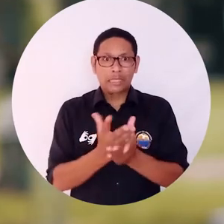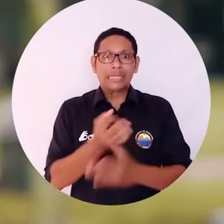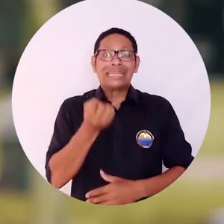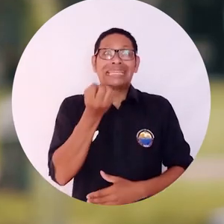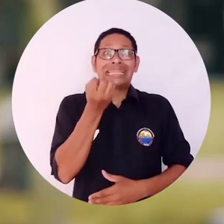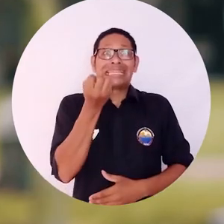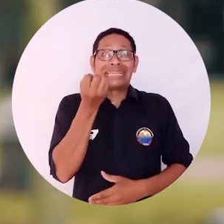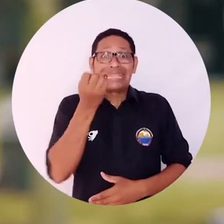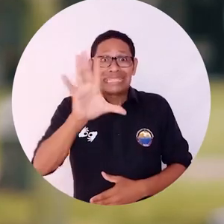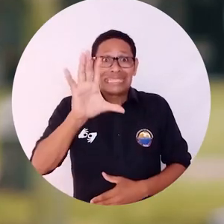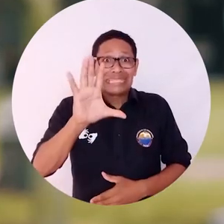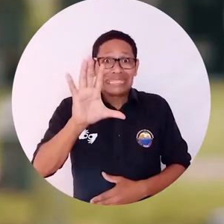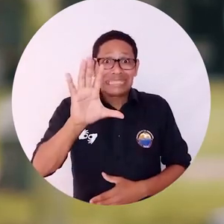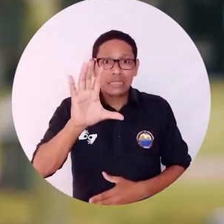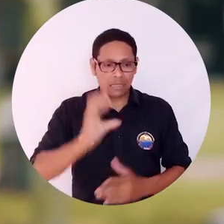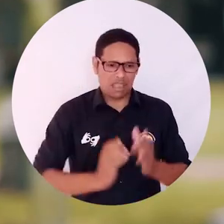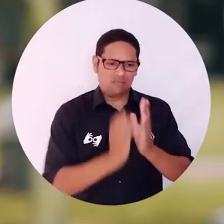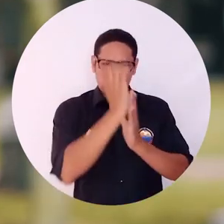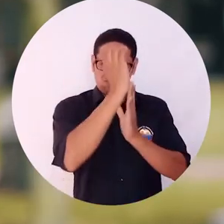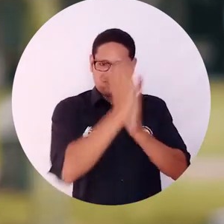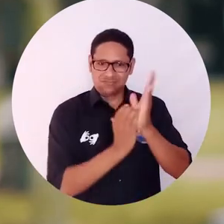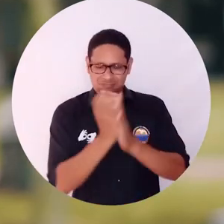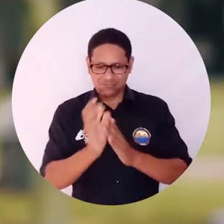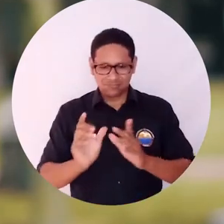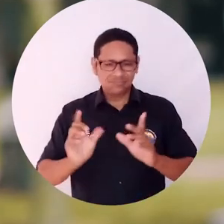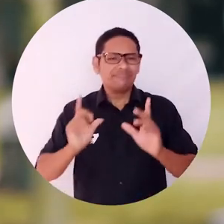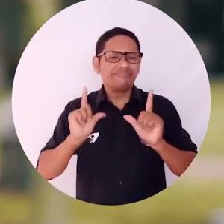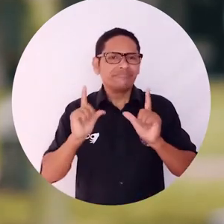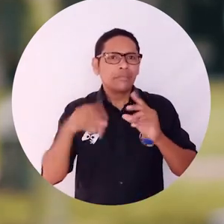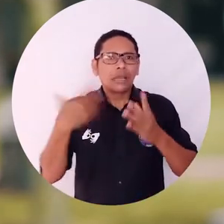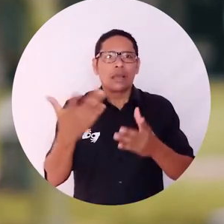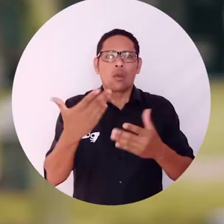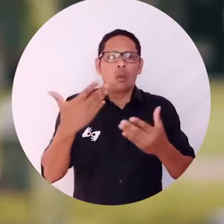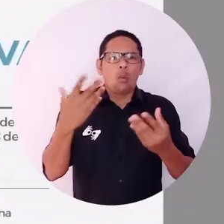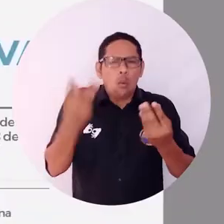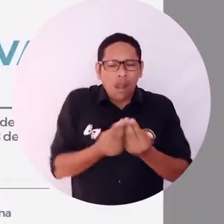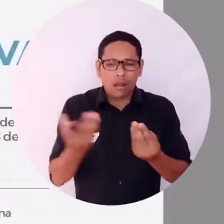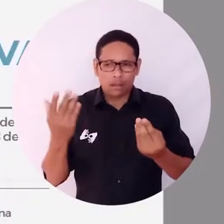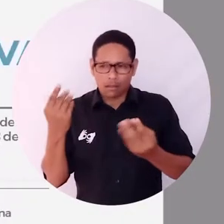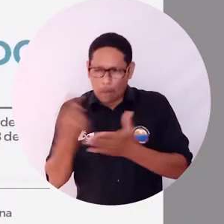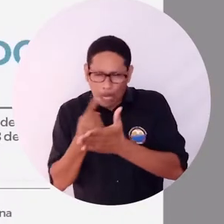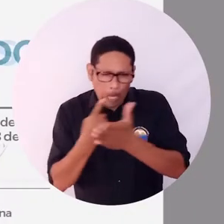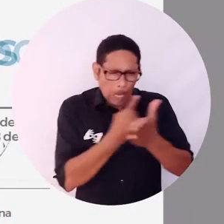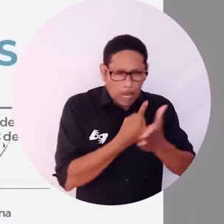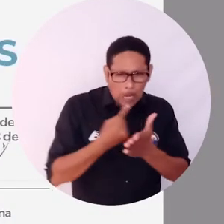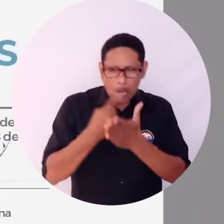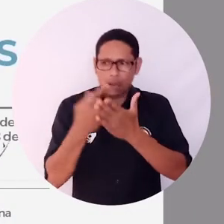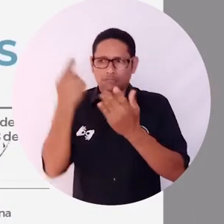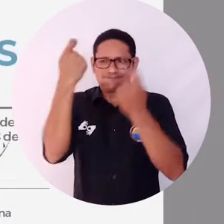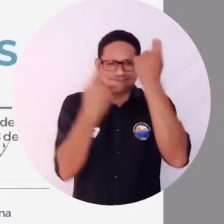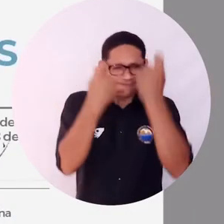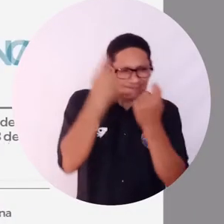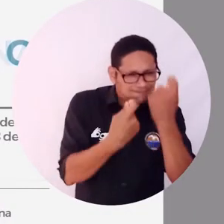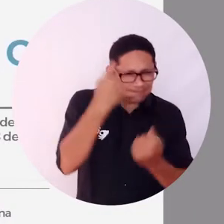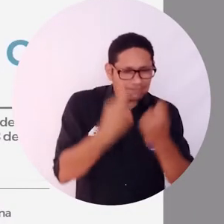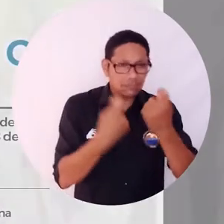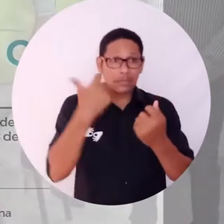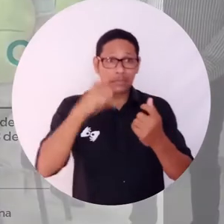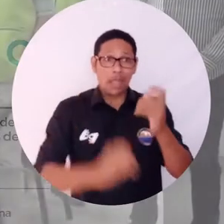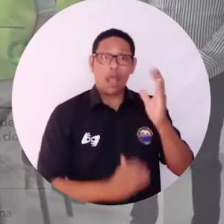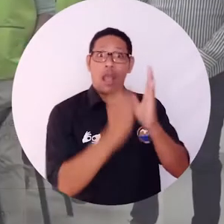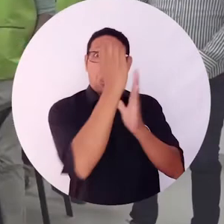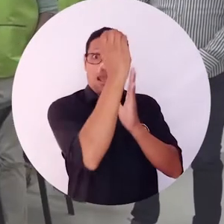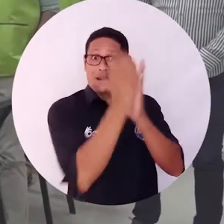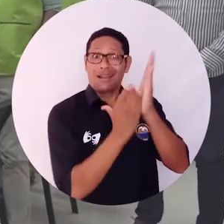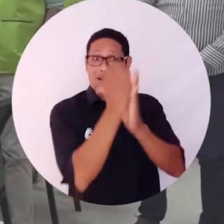durante 6 meses prestaron servicios de asesorías contables a la comunidad. Con una ceremonia de certificación virtual, la Universidad del